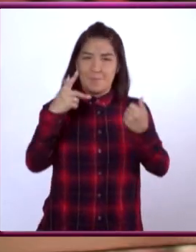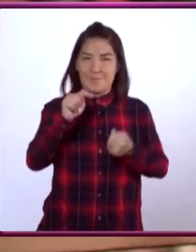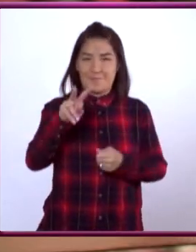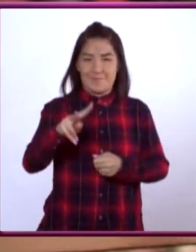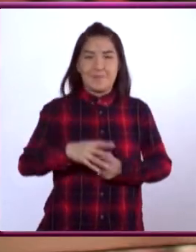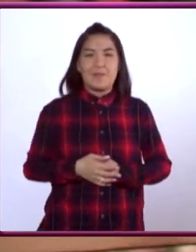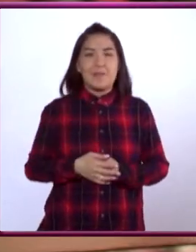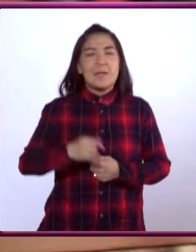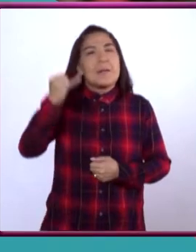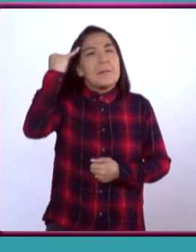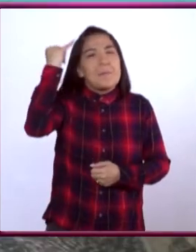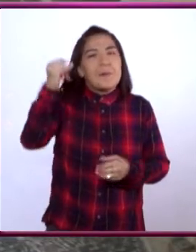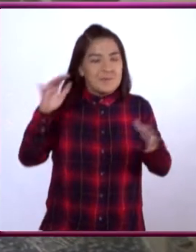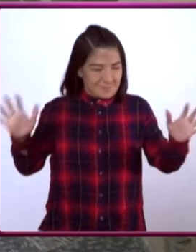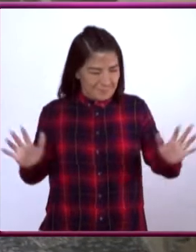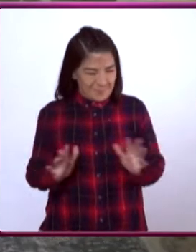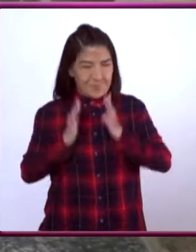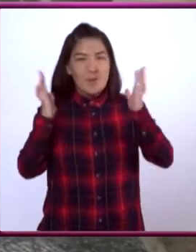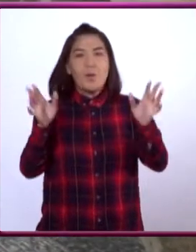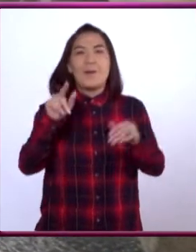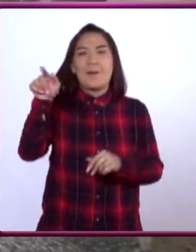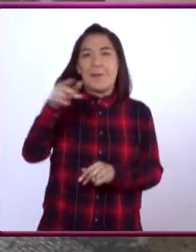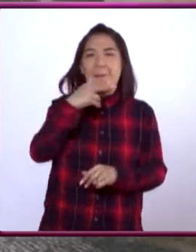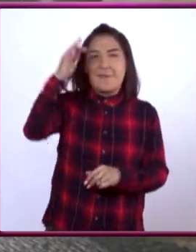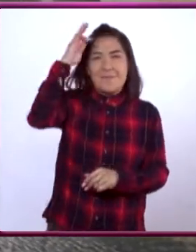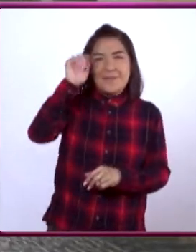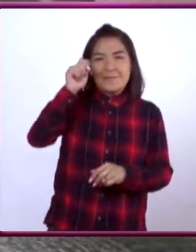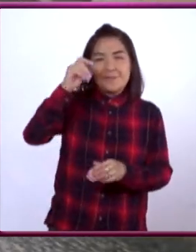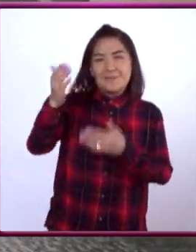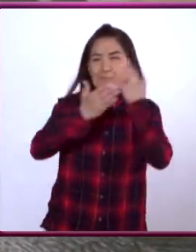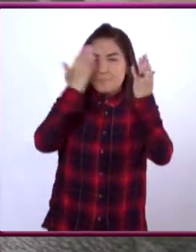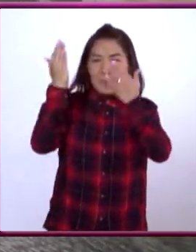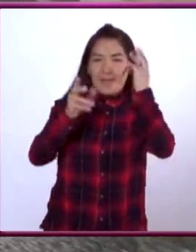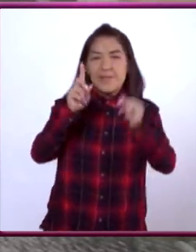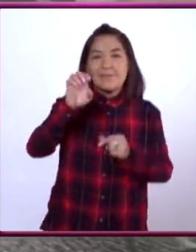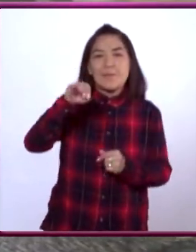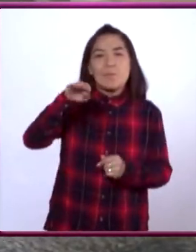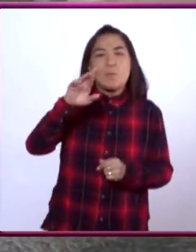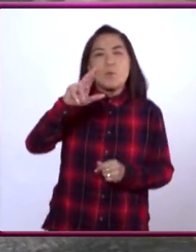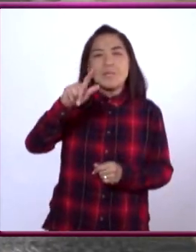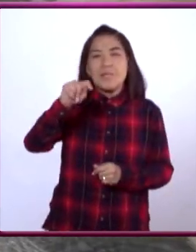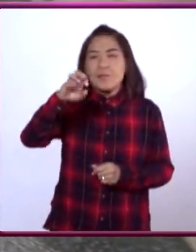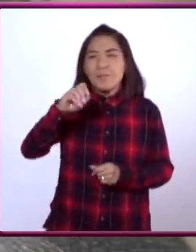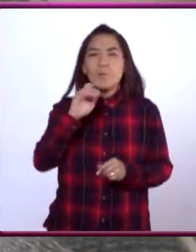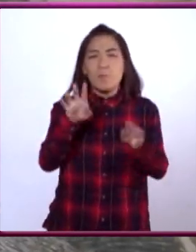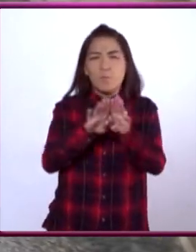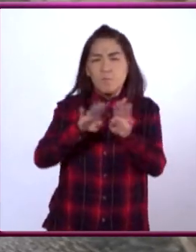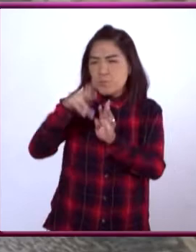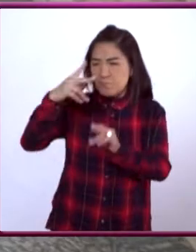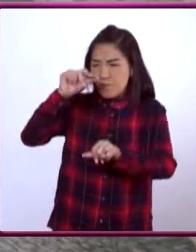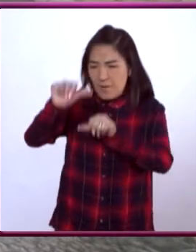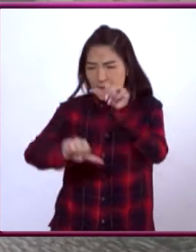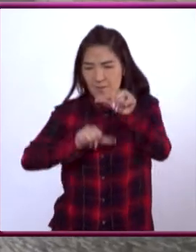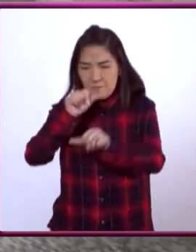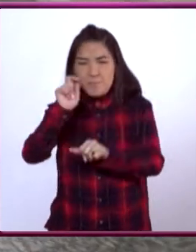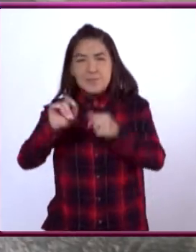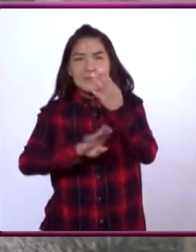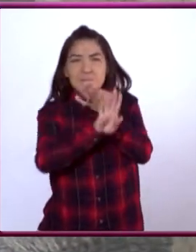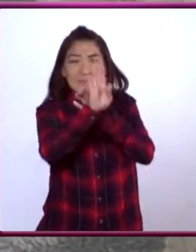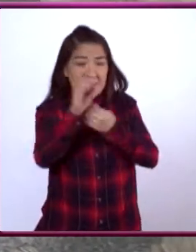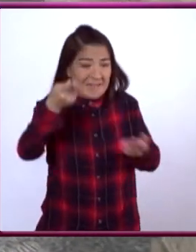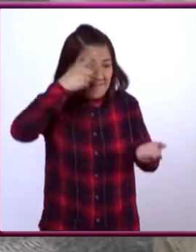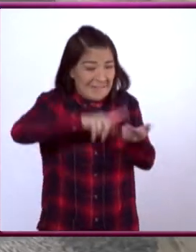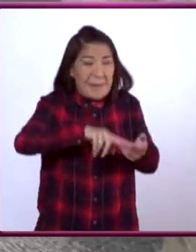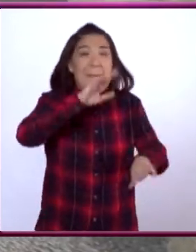con esto que es Jóvenes en TV. Imagínate la sorpresa de Demócrito si viviera y se enterara que su átomo indivisible está formado de